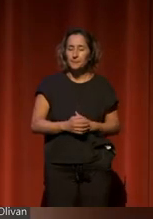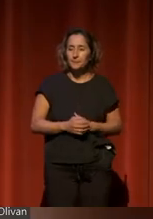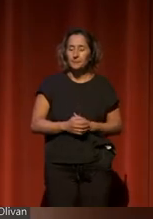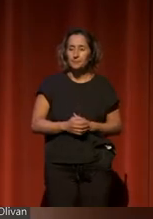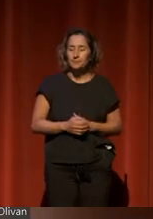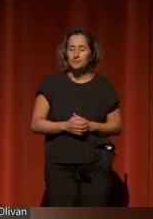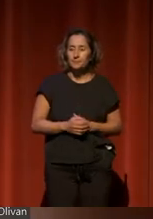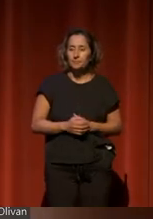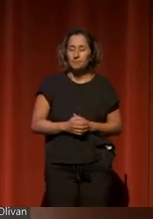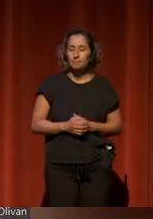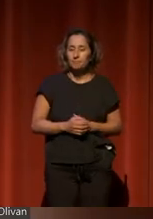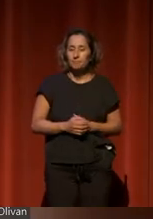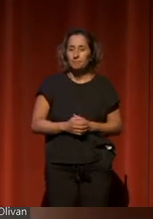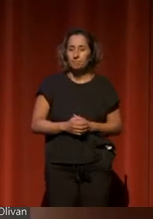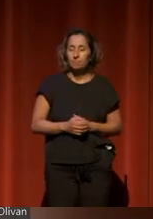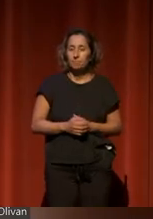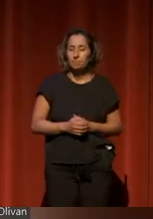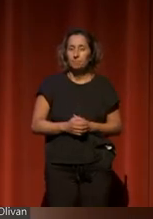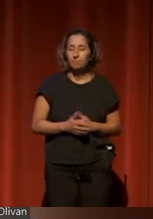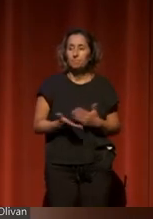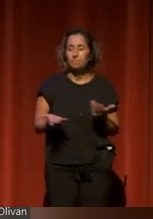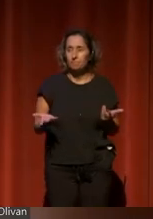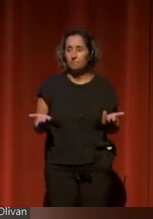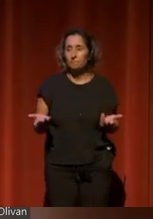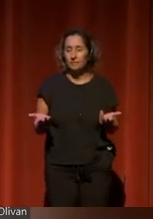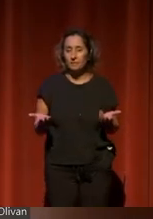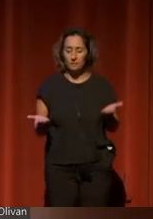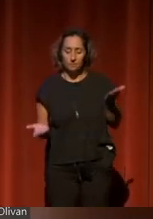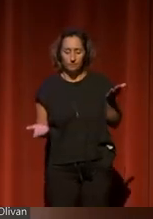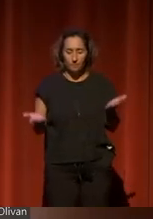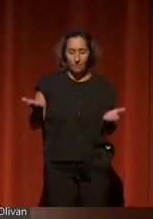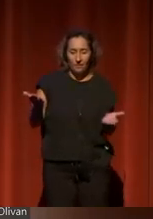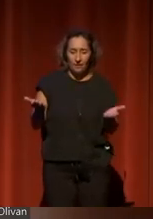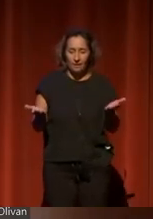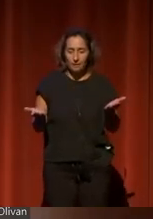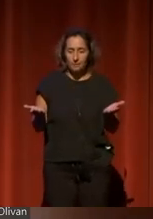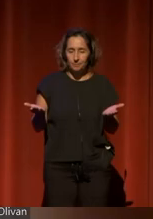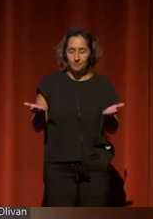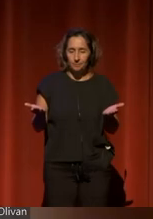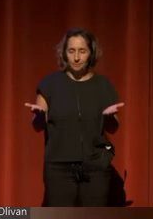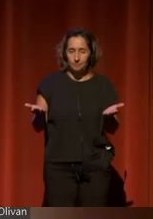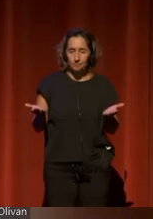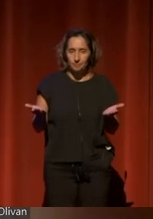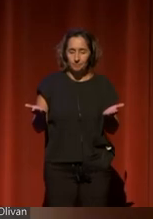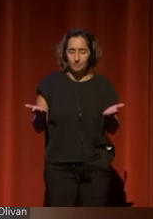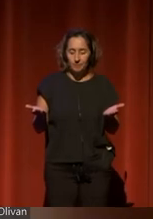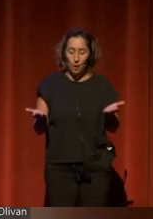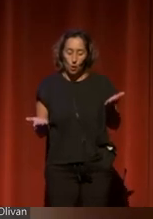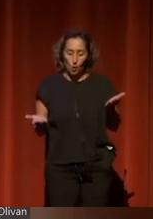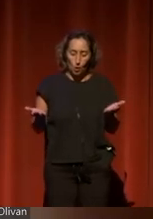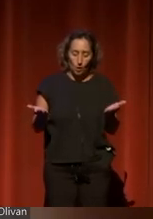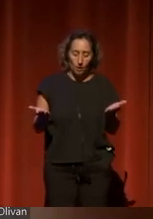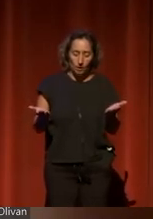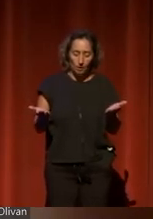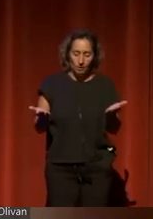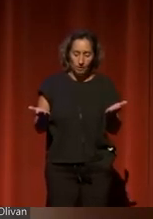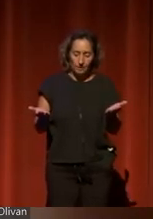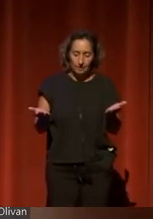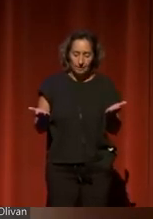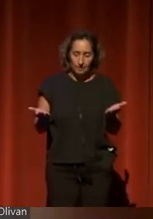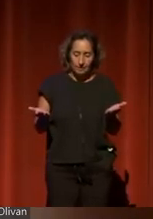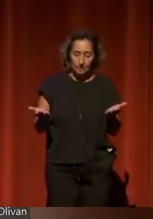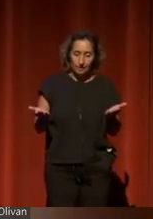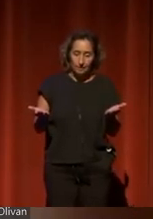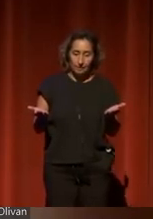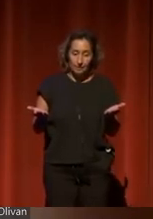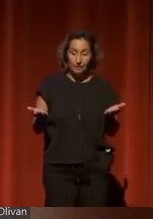pues en fin que que compensen esa estabilidad laboral que te da el